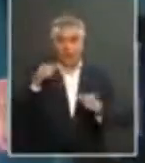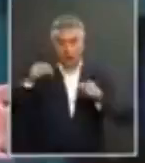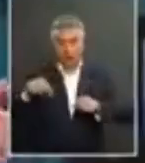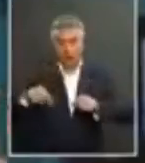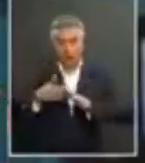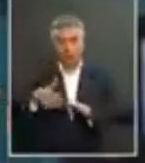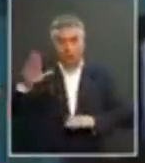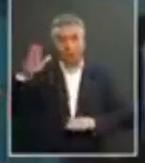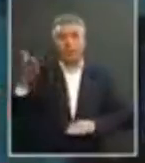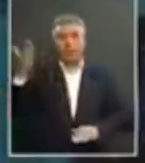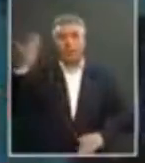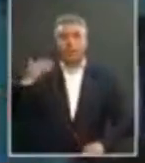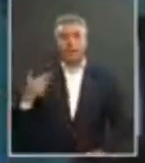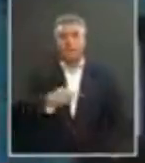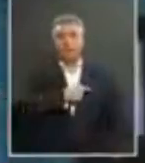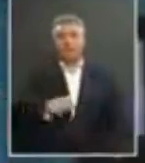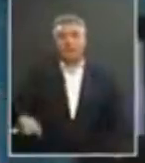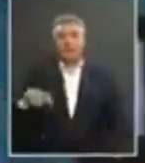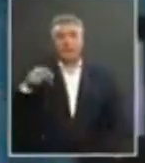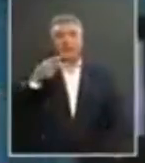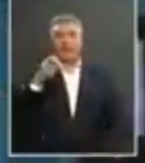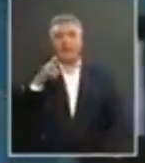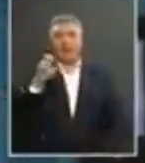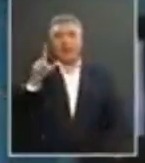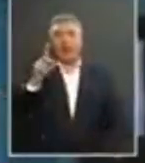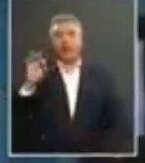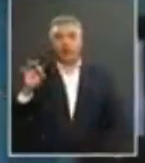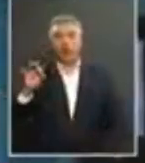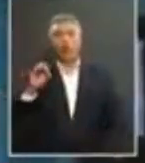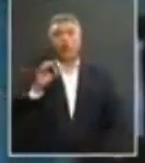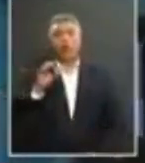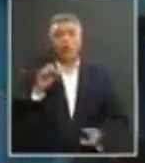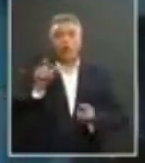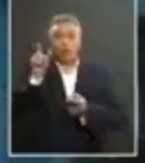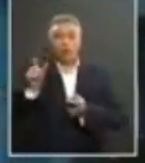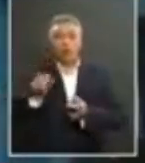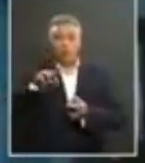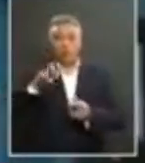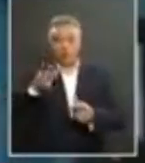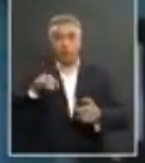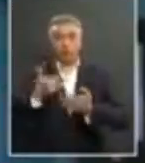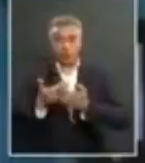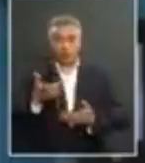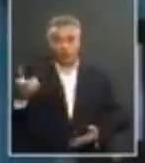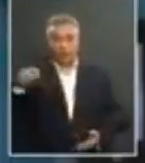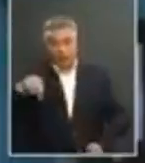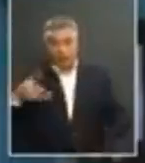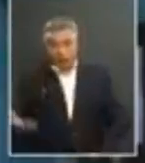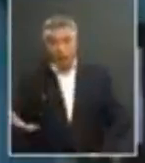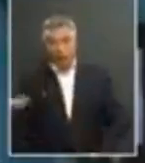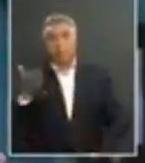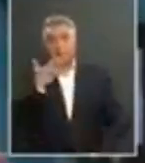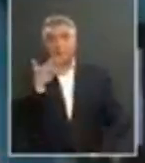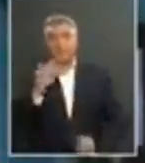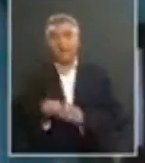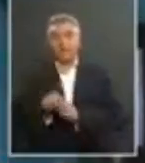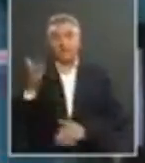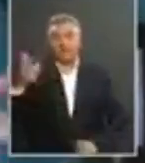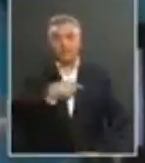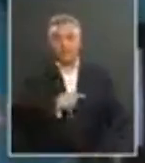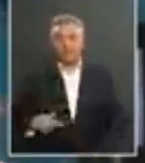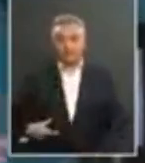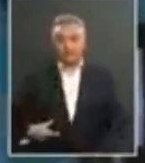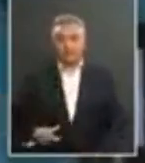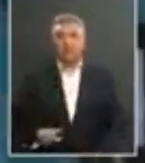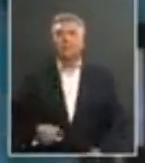Su anterior presidente, Heraldo Muñoz, y su actual presidenta, Natalia Pergentili. He señalado también que a mí me interesa que en este proyecto esté la gente que se